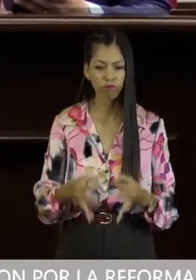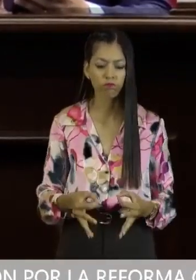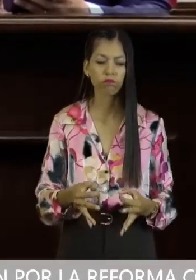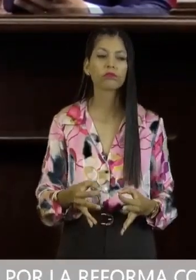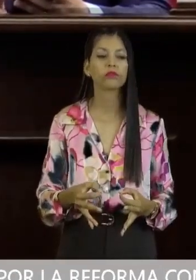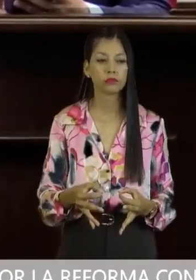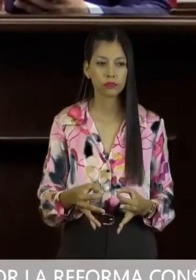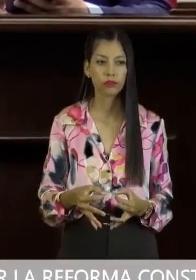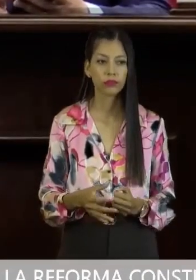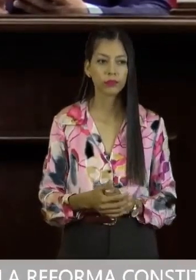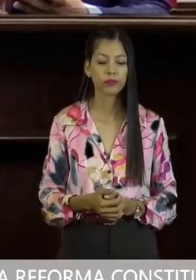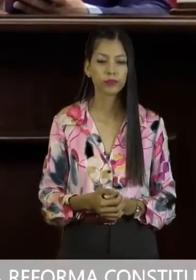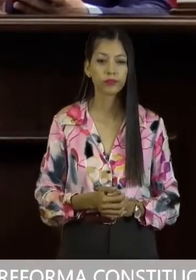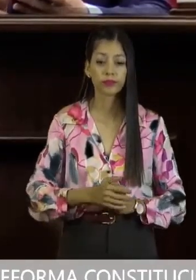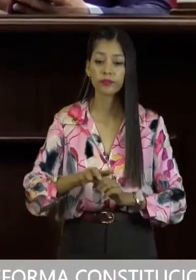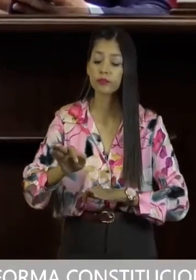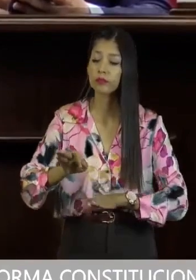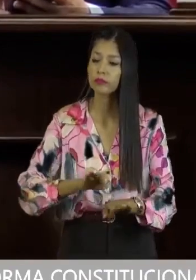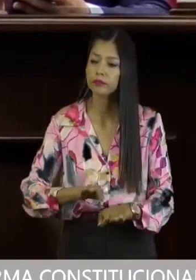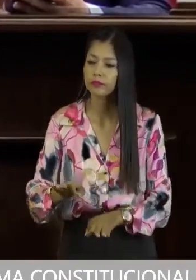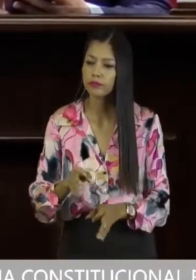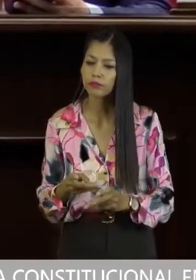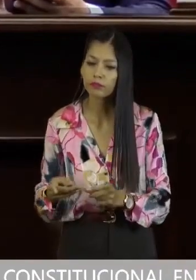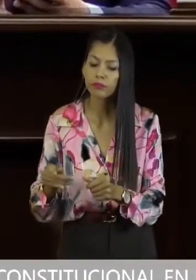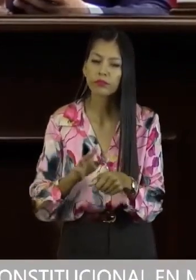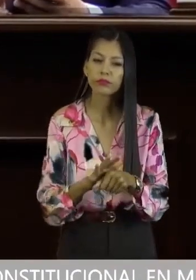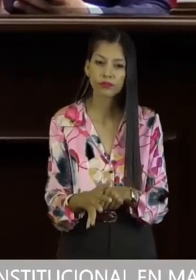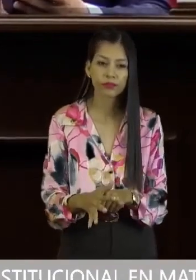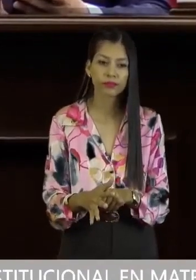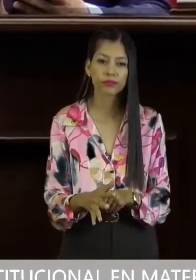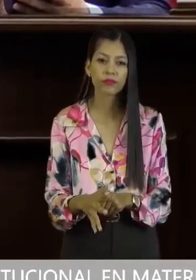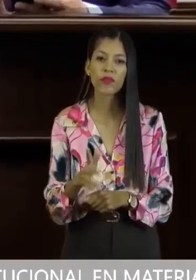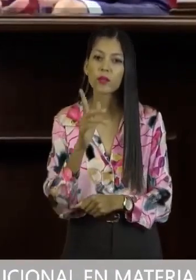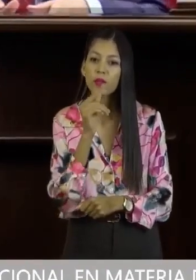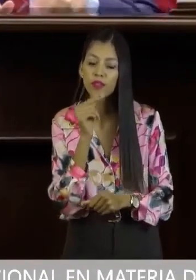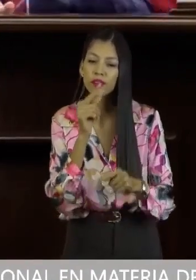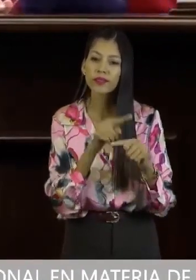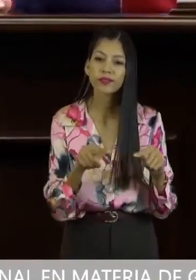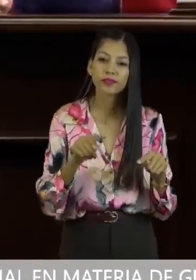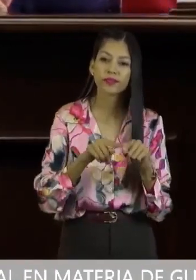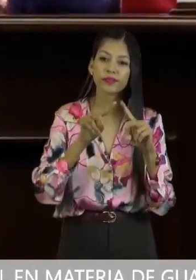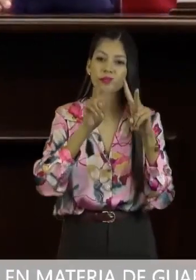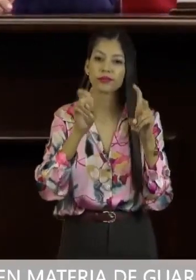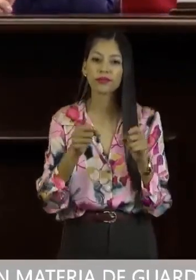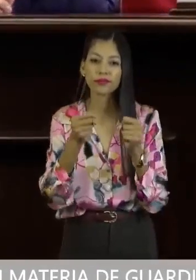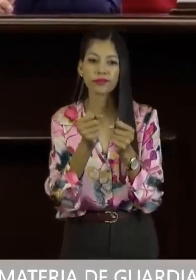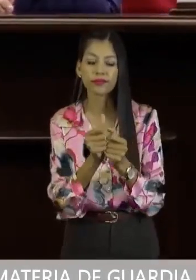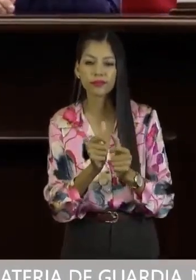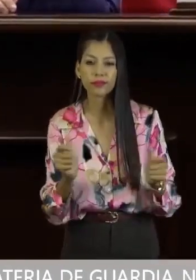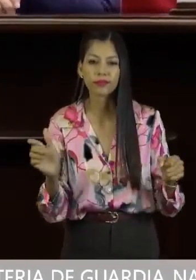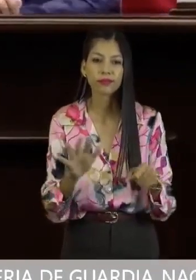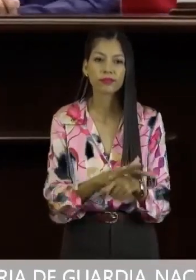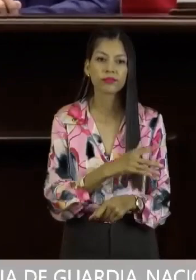constitucionalizando el actuar de nuestras Fuerzas Armadas en tareas de seguridad pública.